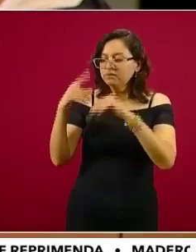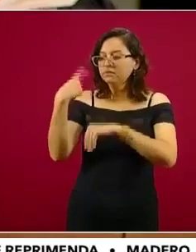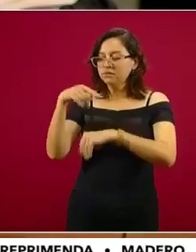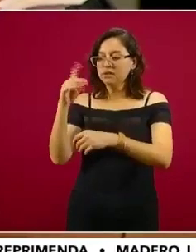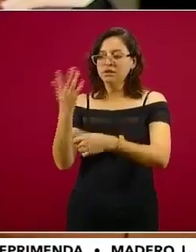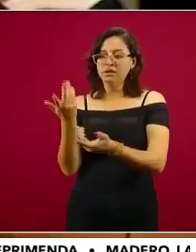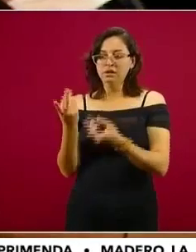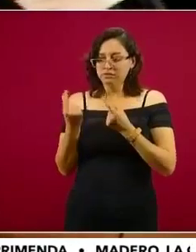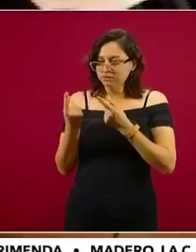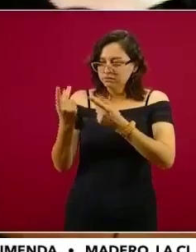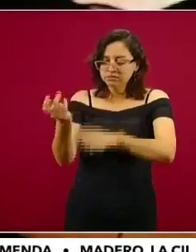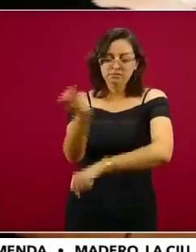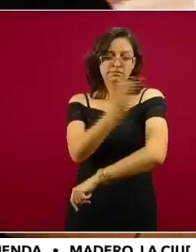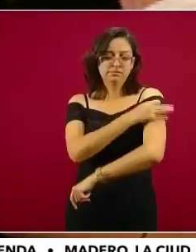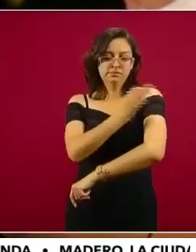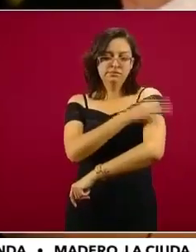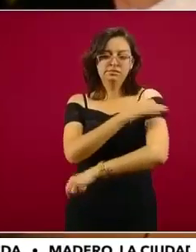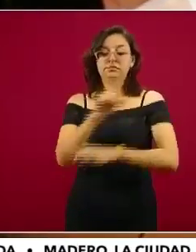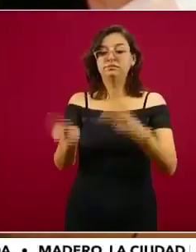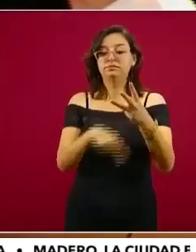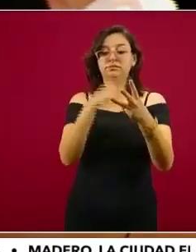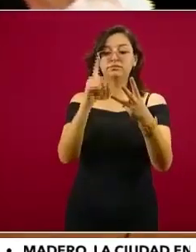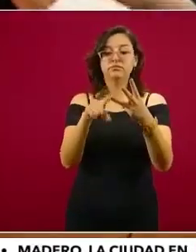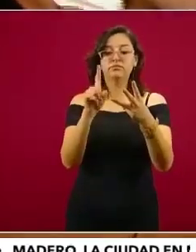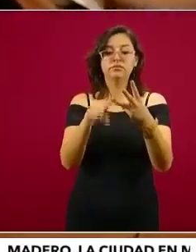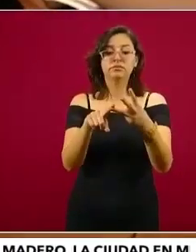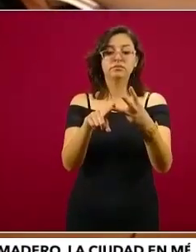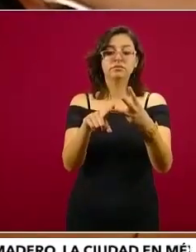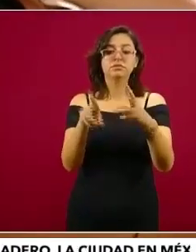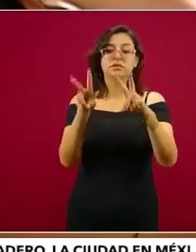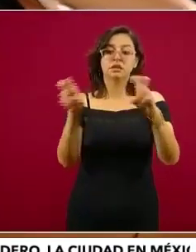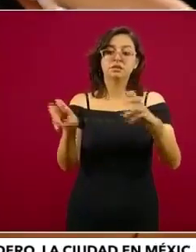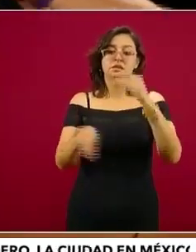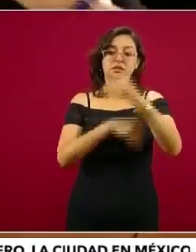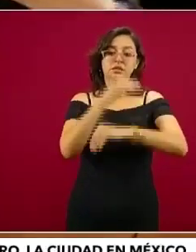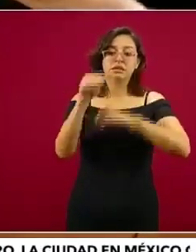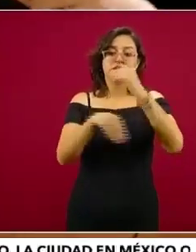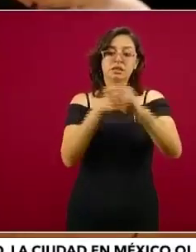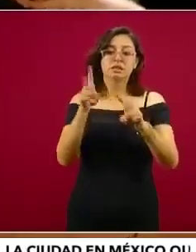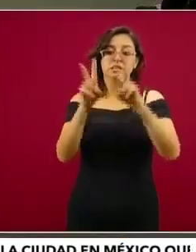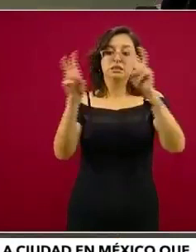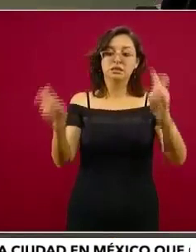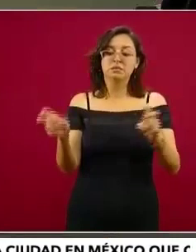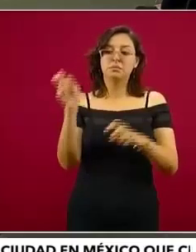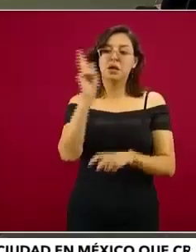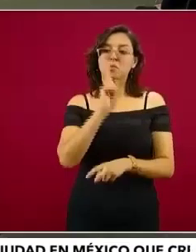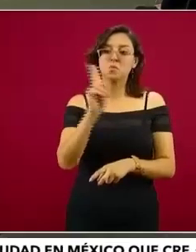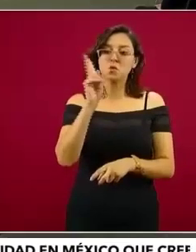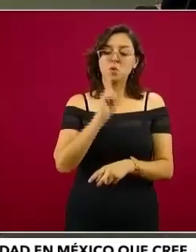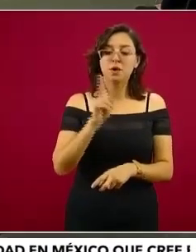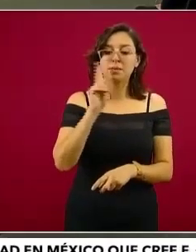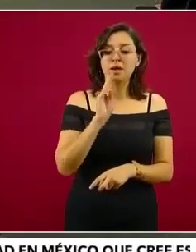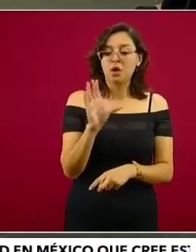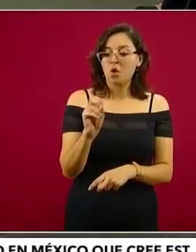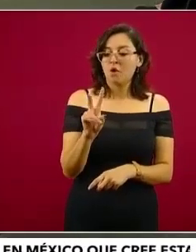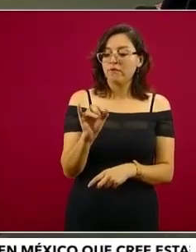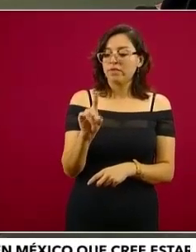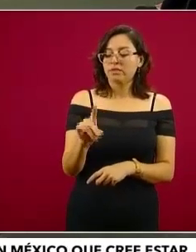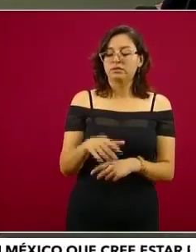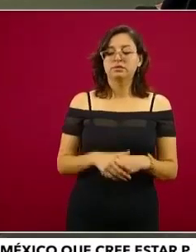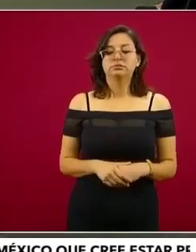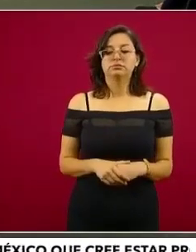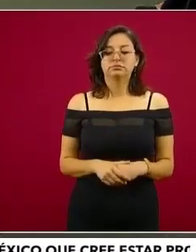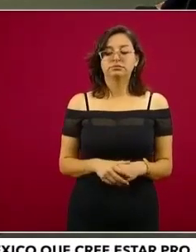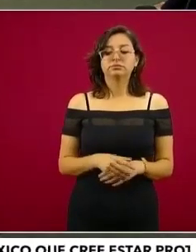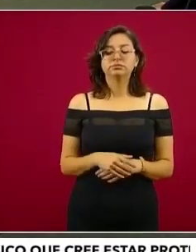y cuál sería su postura con respecto al polémico tema de las pruebas. Con mucho gusto. Sobre